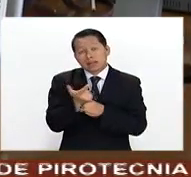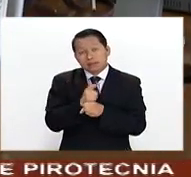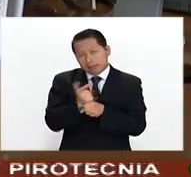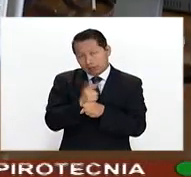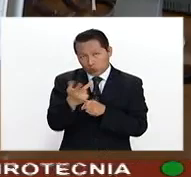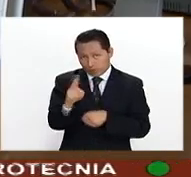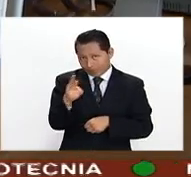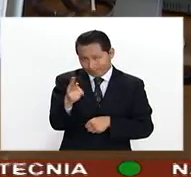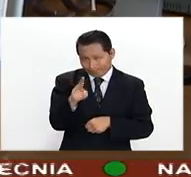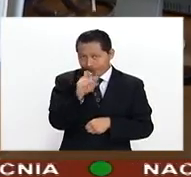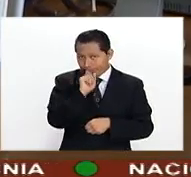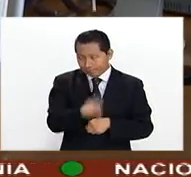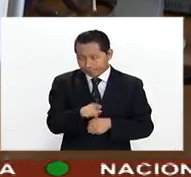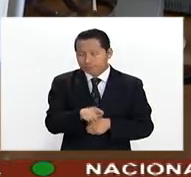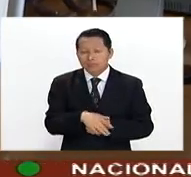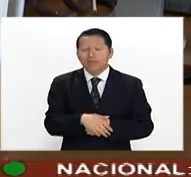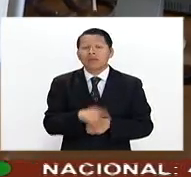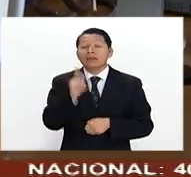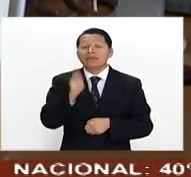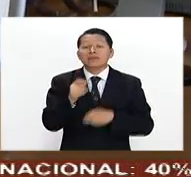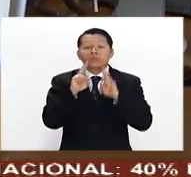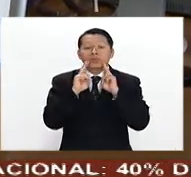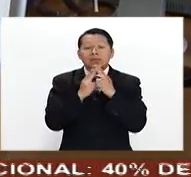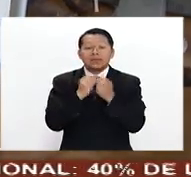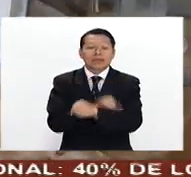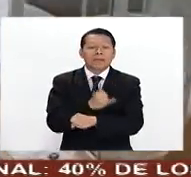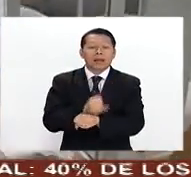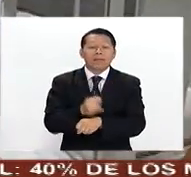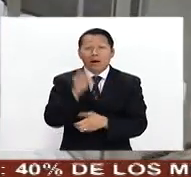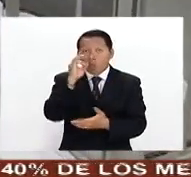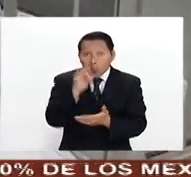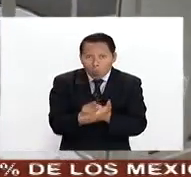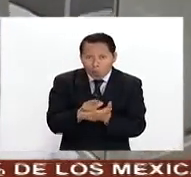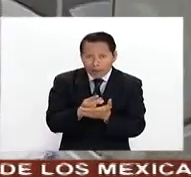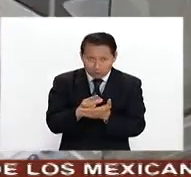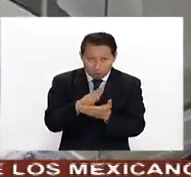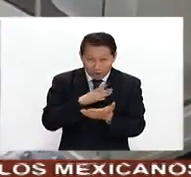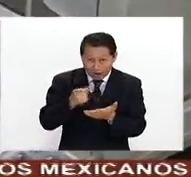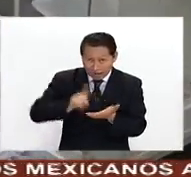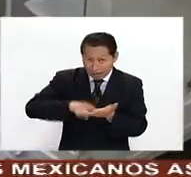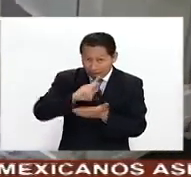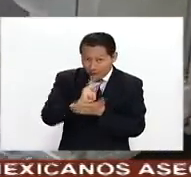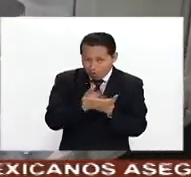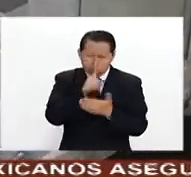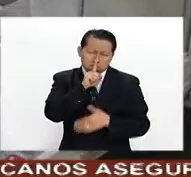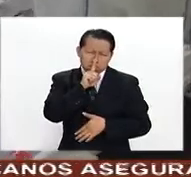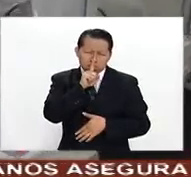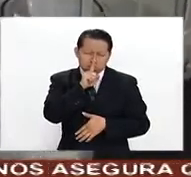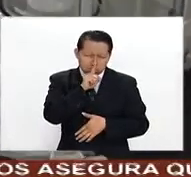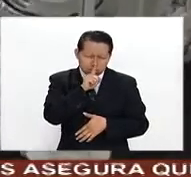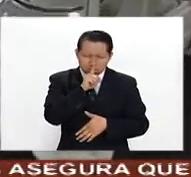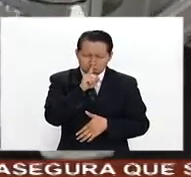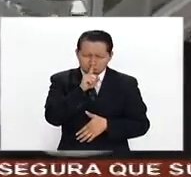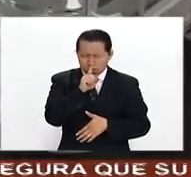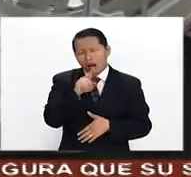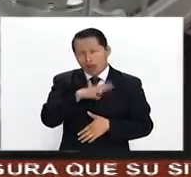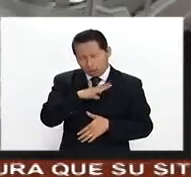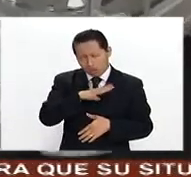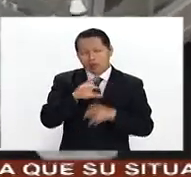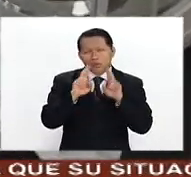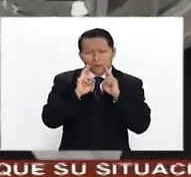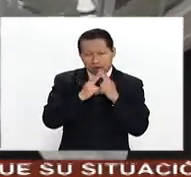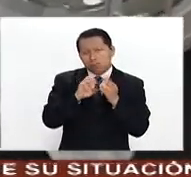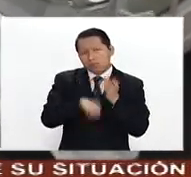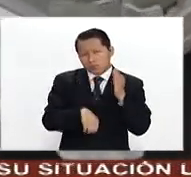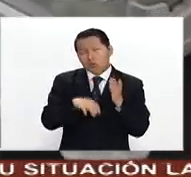licenciatura. La unidad de Iztapalapa no es la única que se encuentra dentro de este programa, también se encuentran otras unidades como